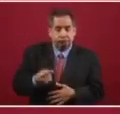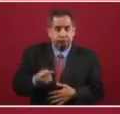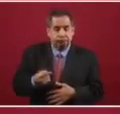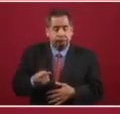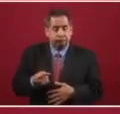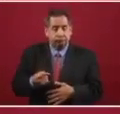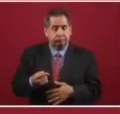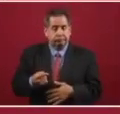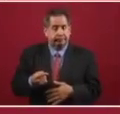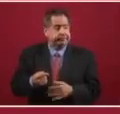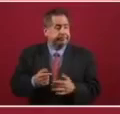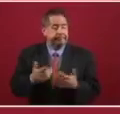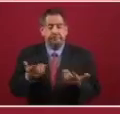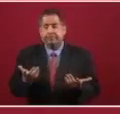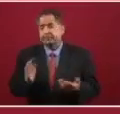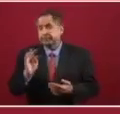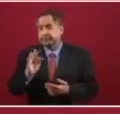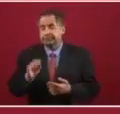el